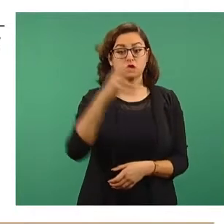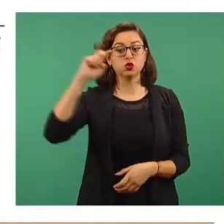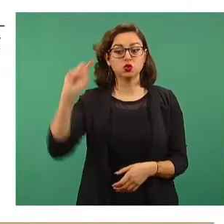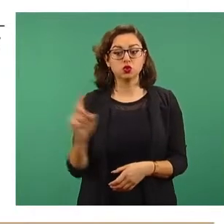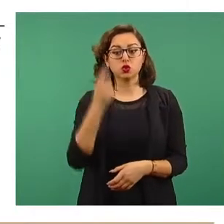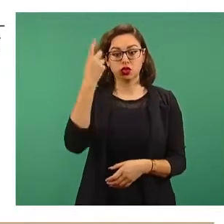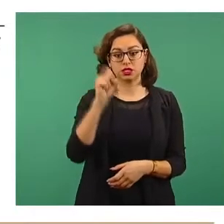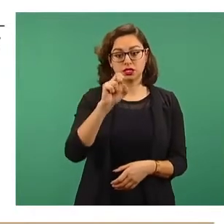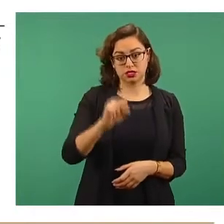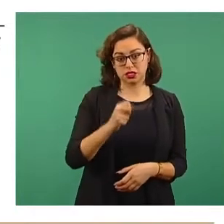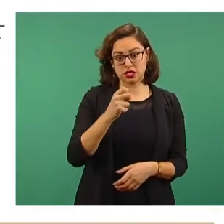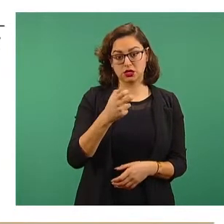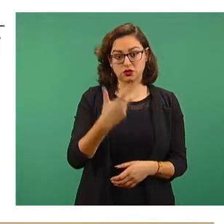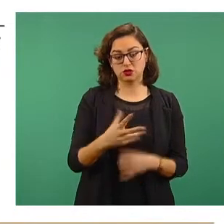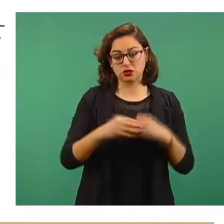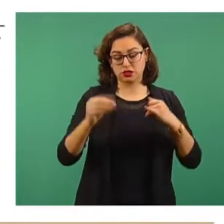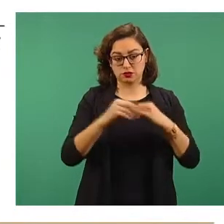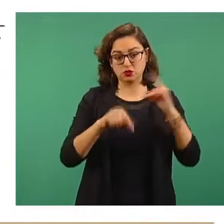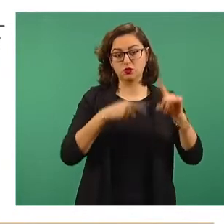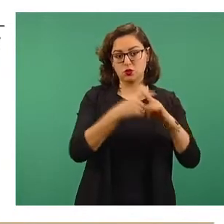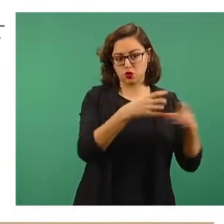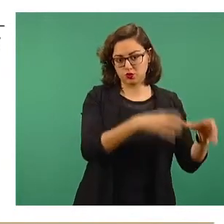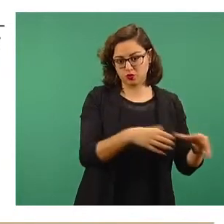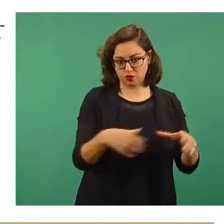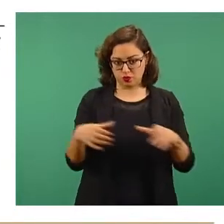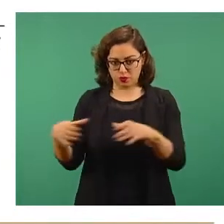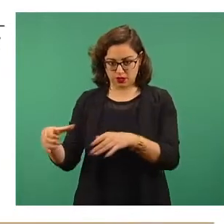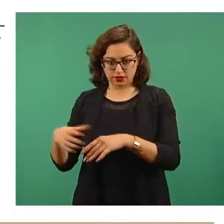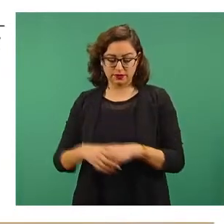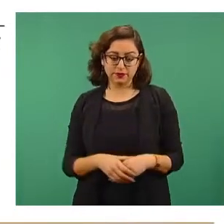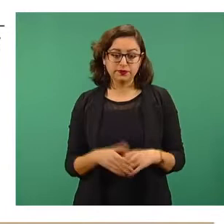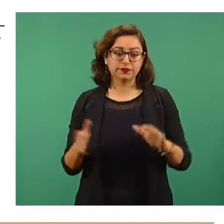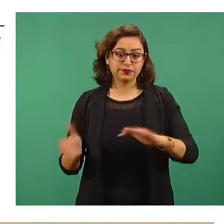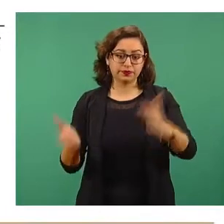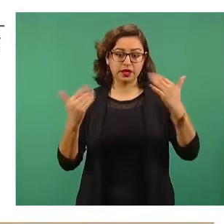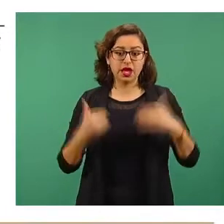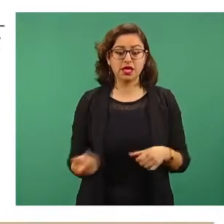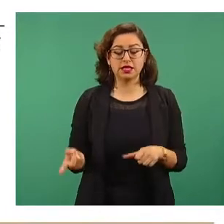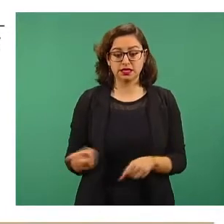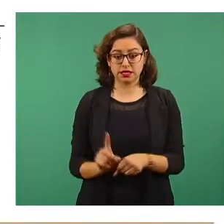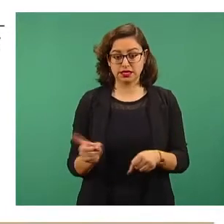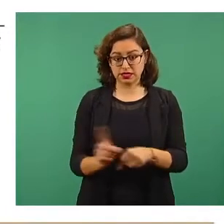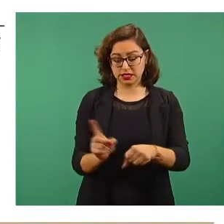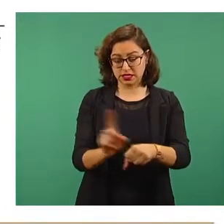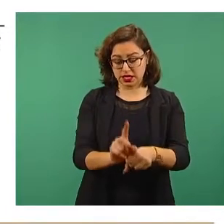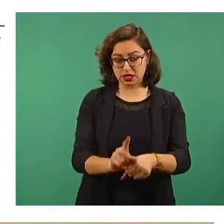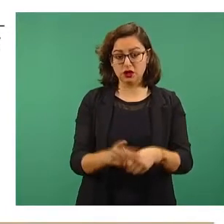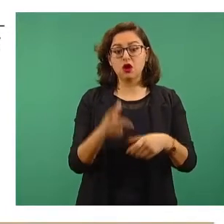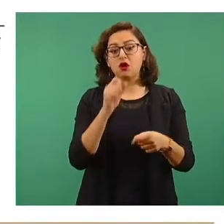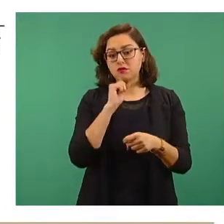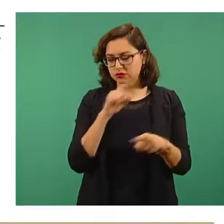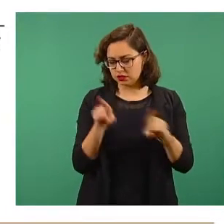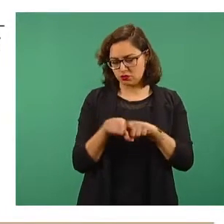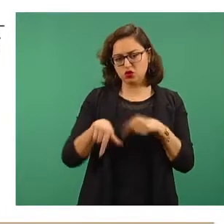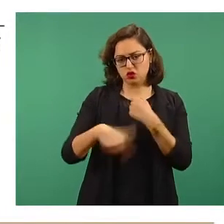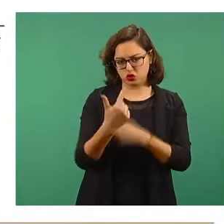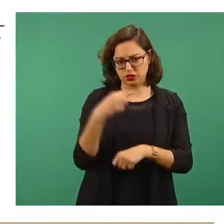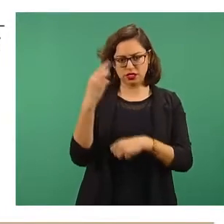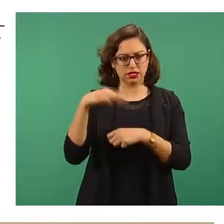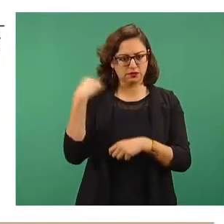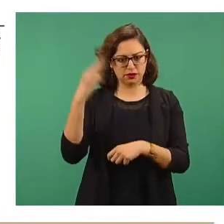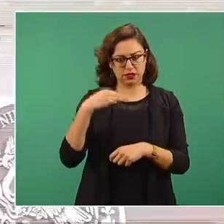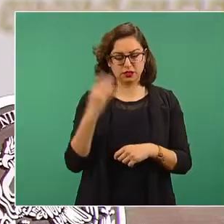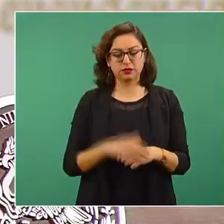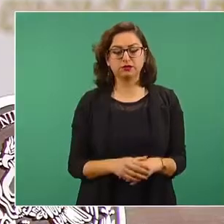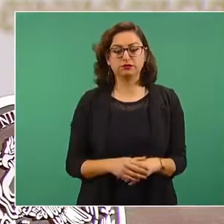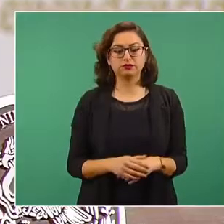$64.48 por barril. En el caso de los precios promedio diarios por combustible, también con corte al 12 de marzo, fueron los